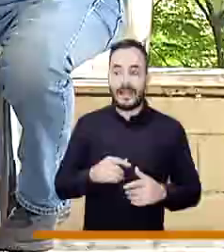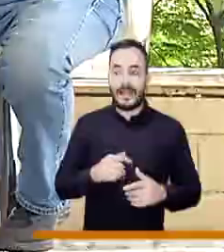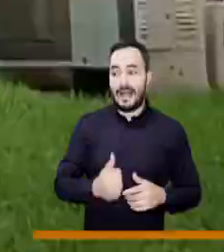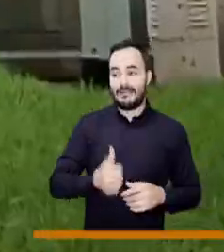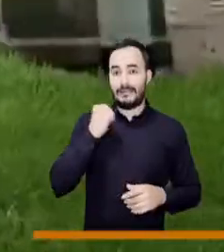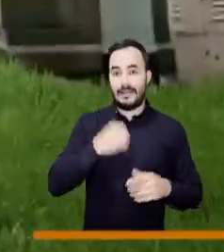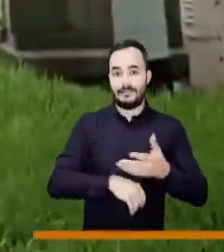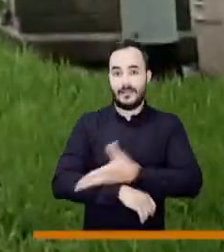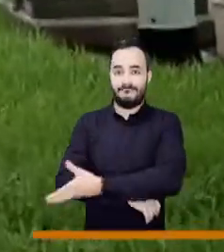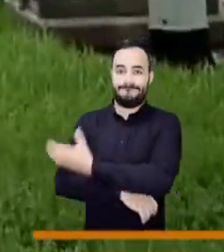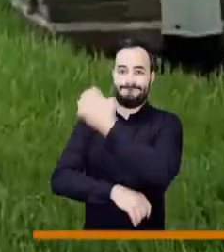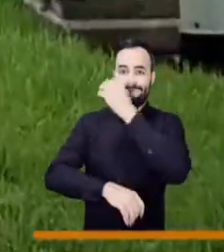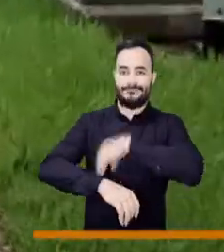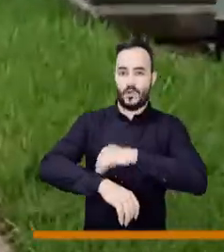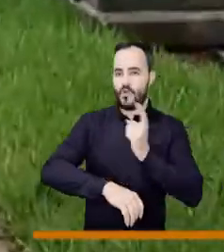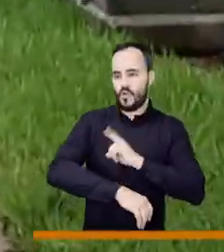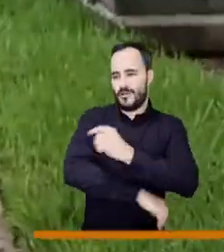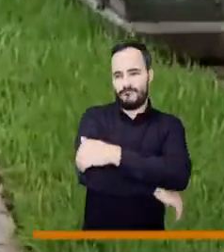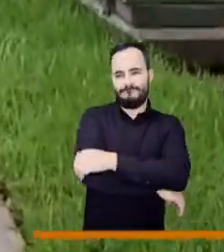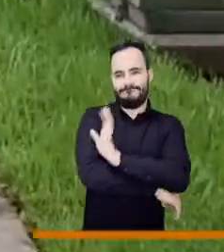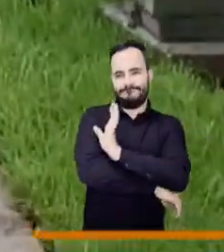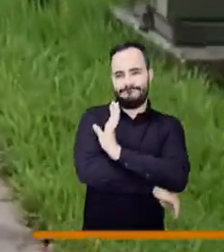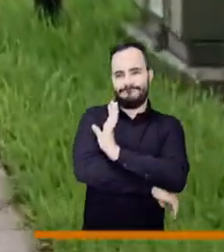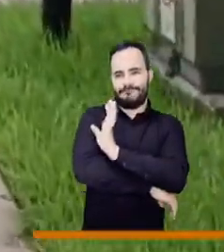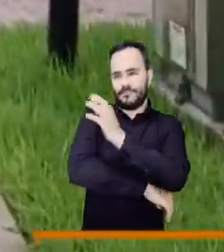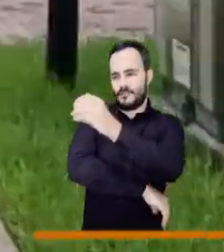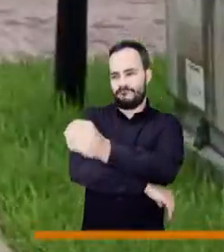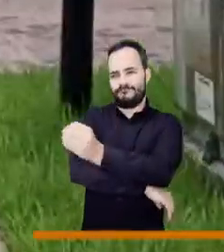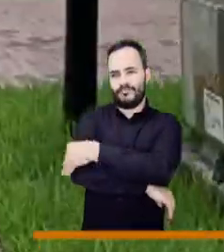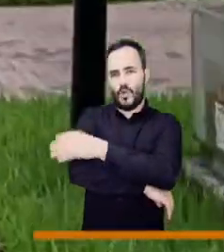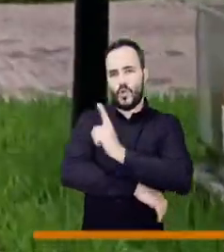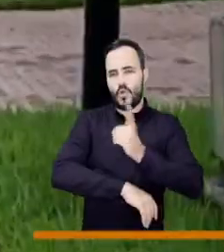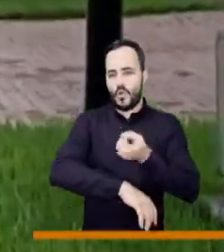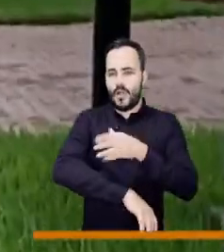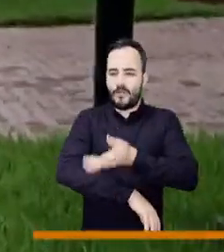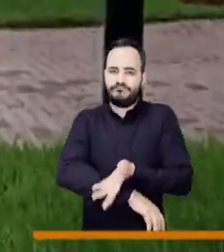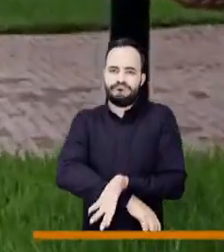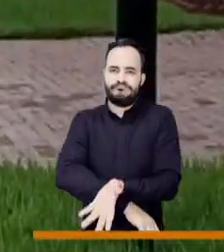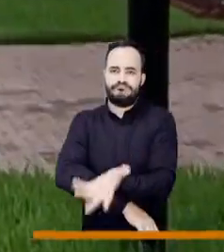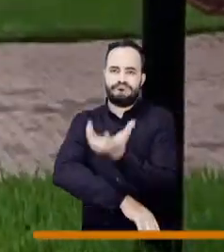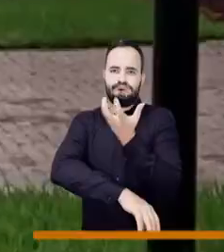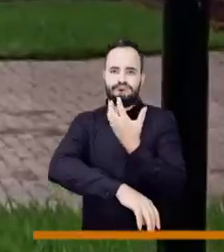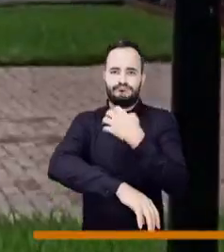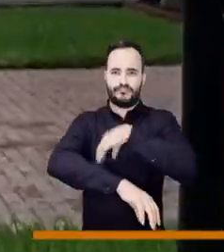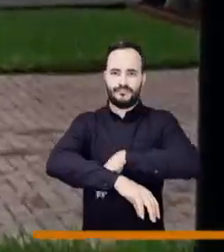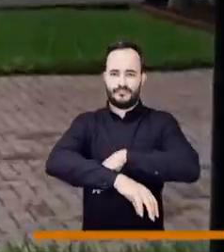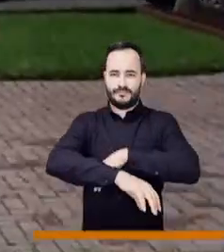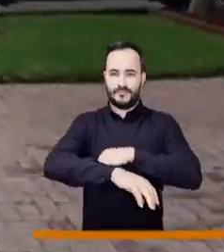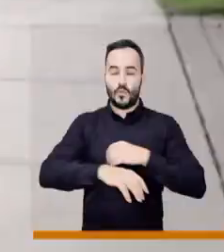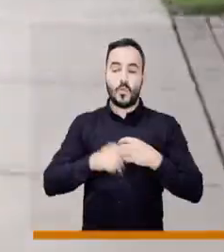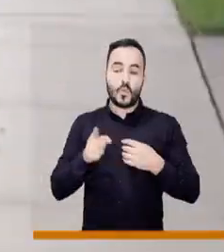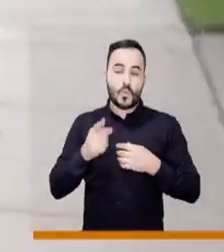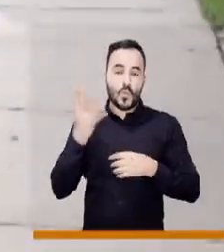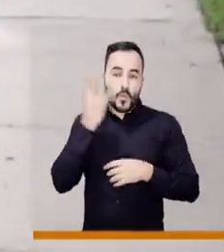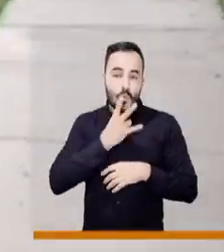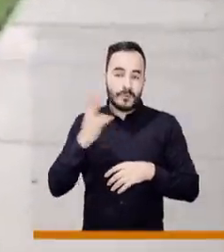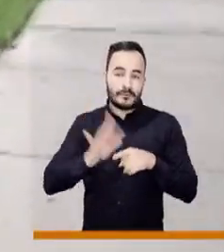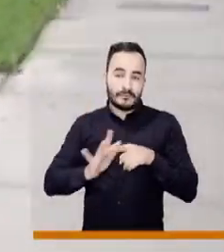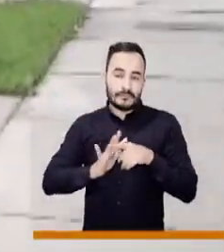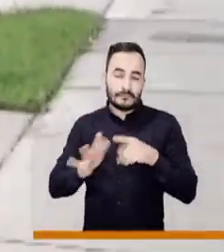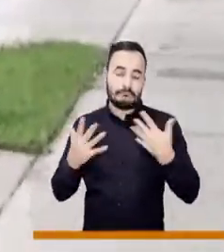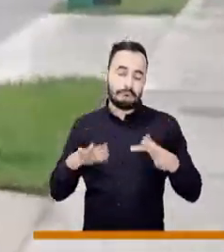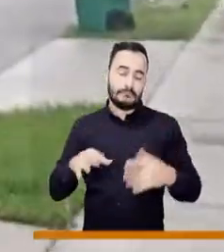por detrás, y eso es un embeleco que no entendemos por qué se está haciendo. Y se van a gastar en un plan piloto más